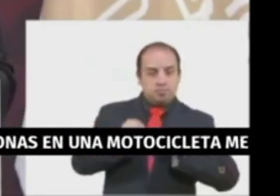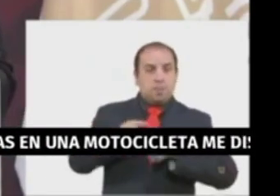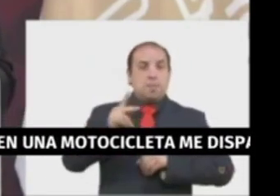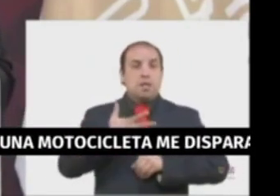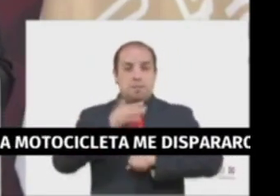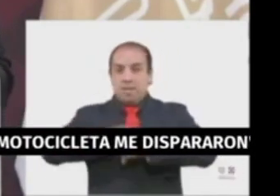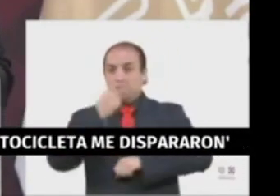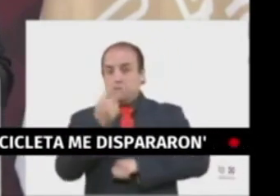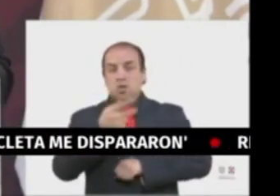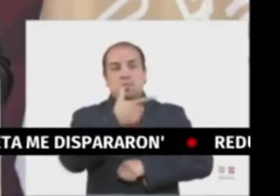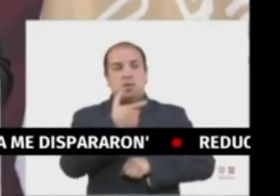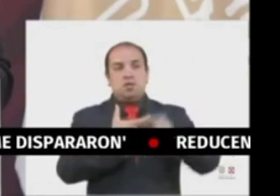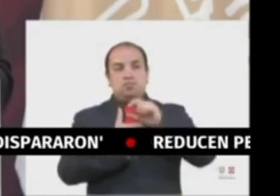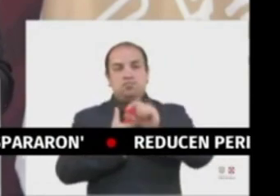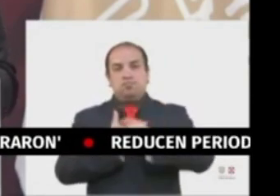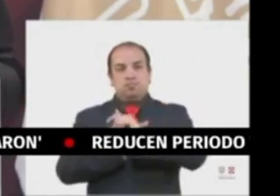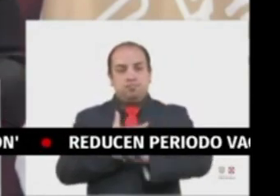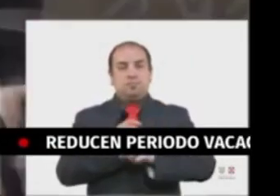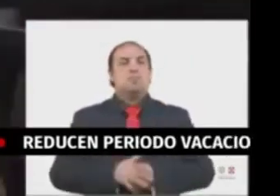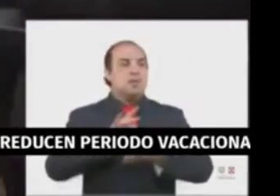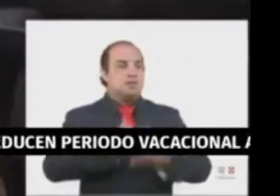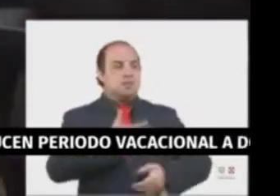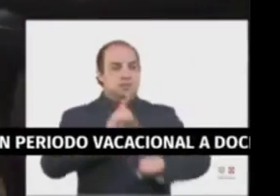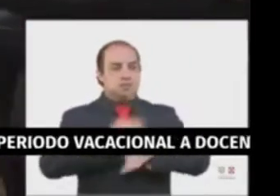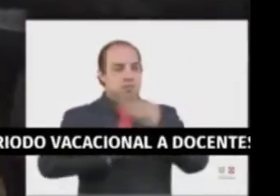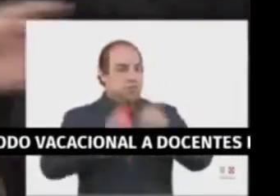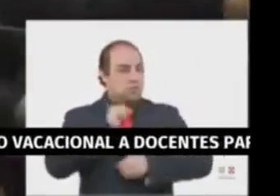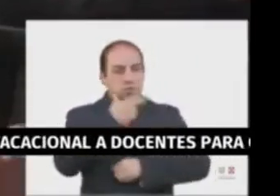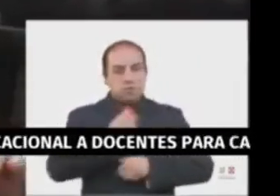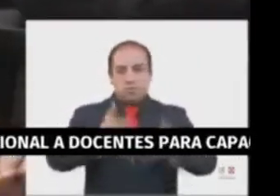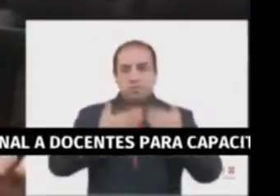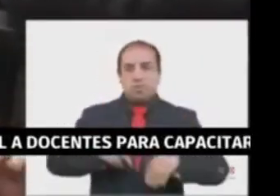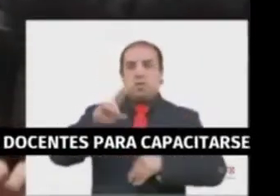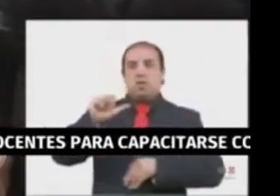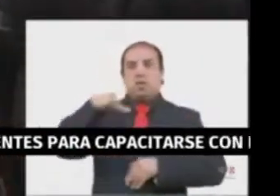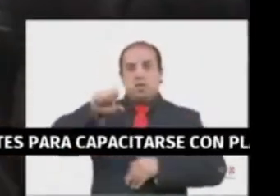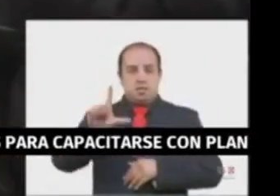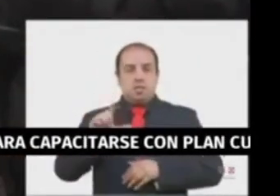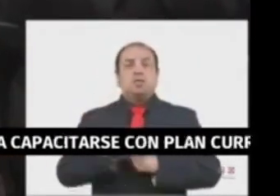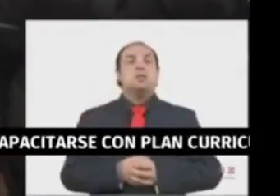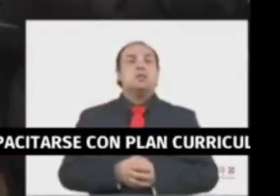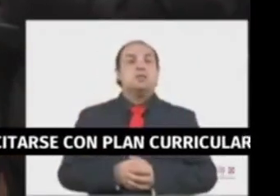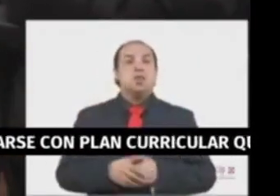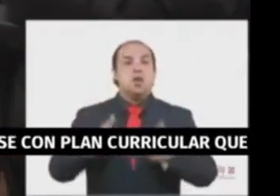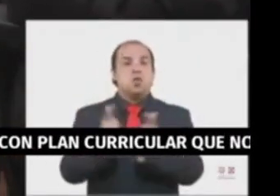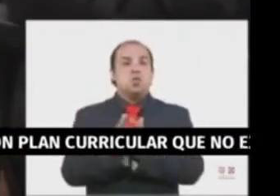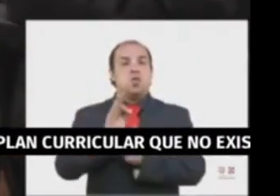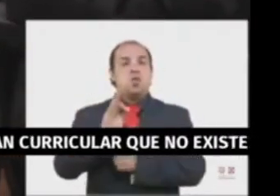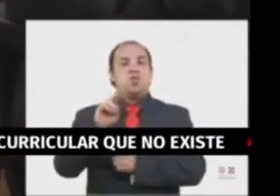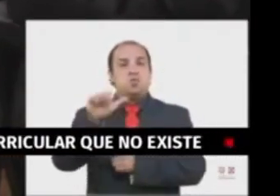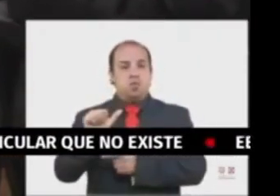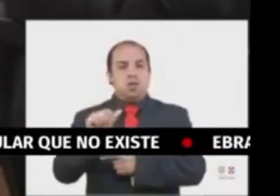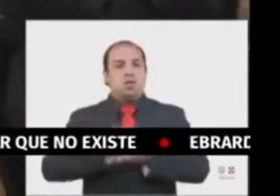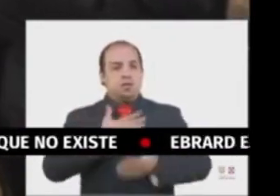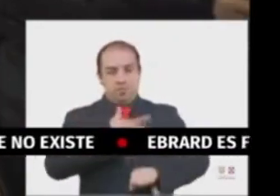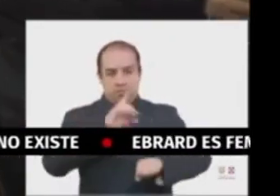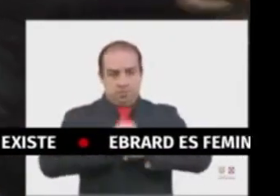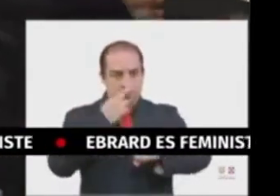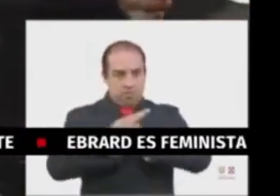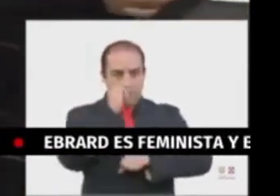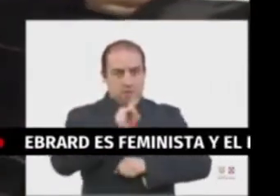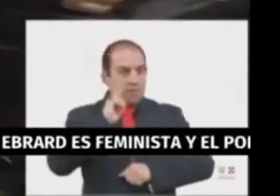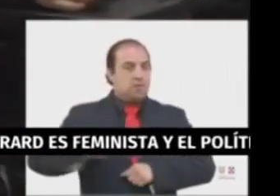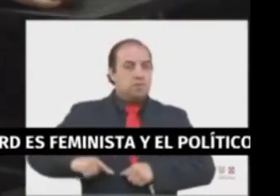pero por supuesto hay más de dos casquillos. Muchas gracias, buen día a todas y a todos. Continuamos con la pregunta de Raquel Flores del Grupo Fórmula. Gracias, muy buenos días. Gracias, secretario, jefa de